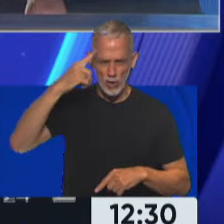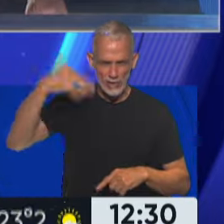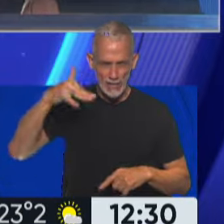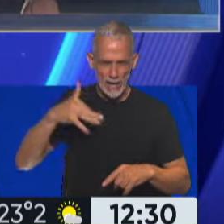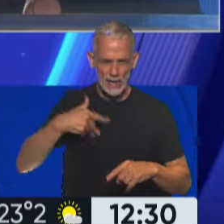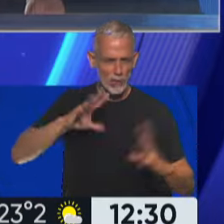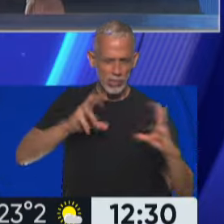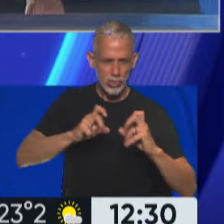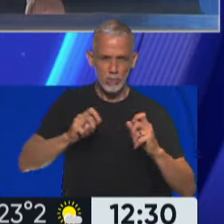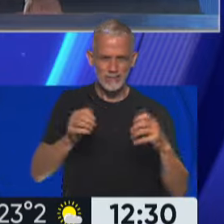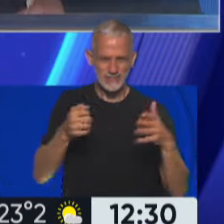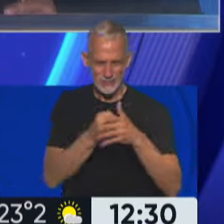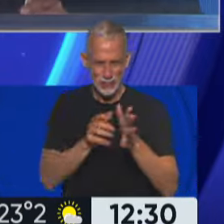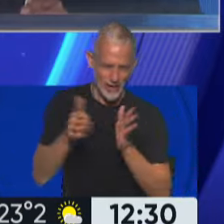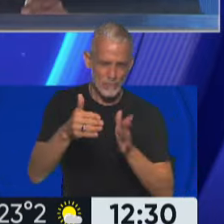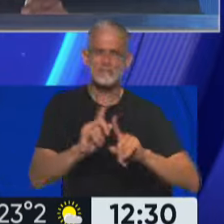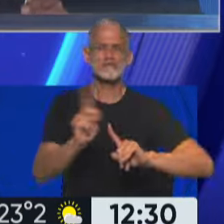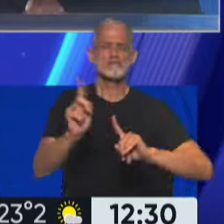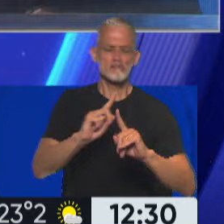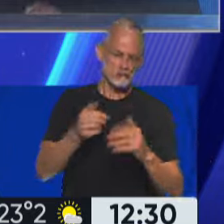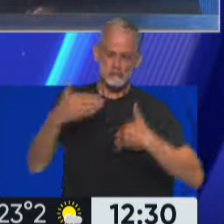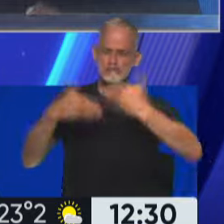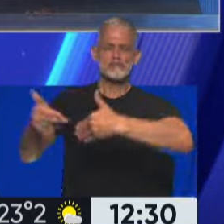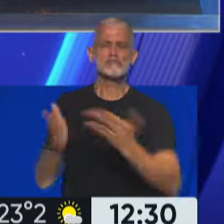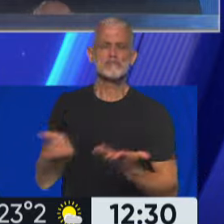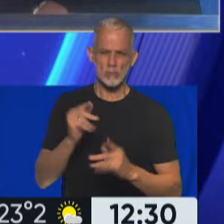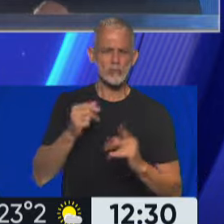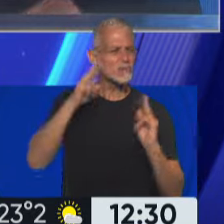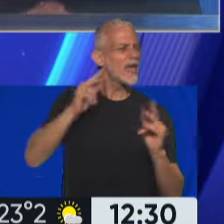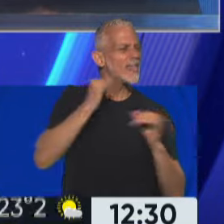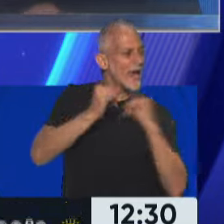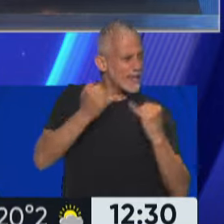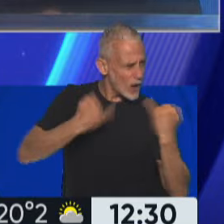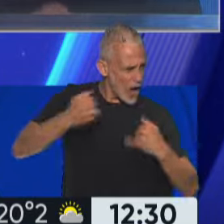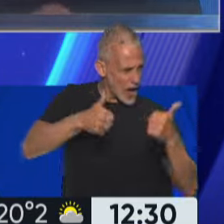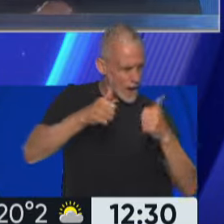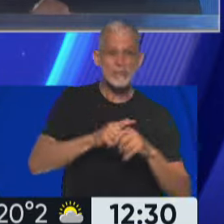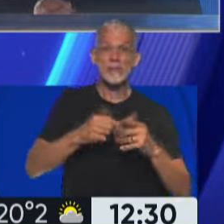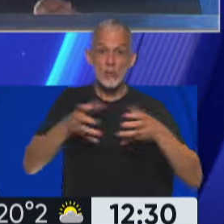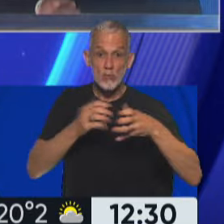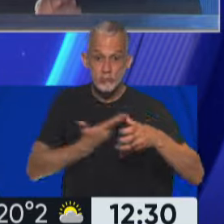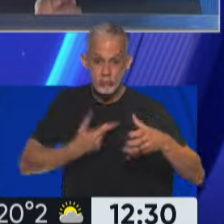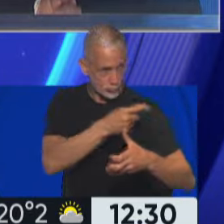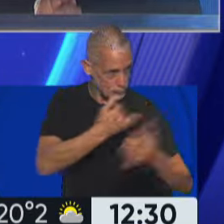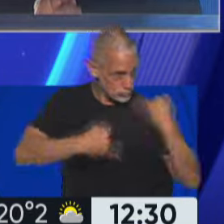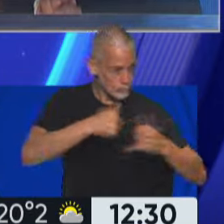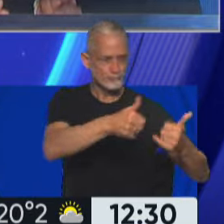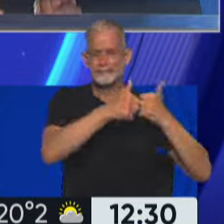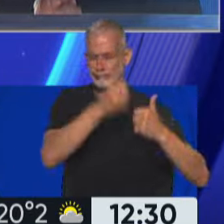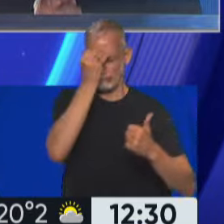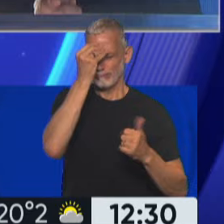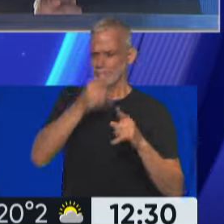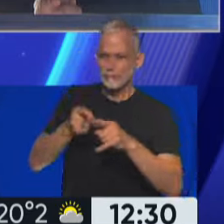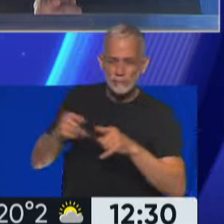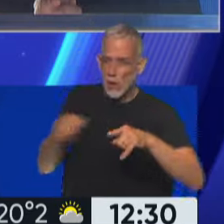y su perseverancia a la hora de trabajar le hizo caso a los ingenieros a los dueños del equipo y eh un